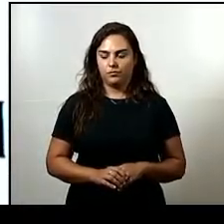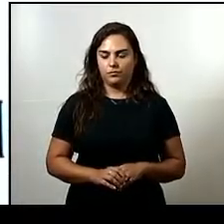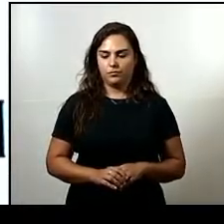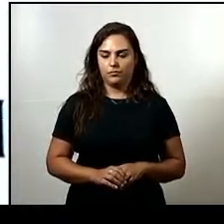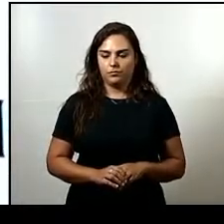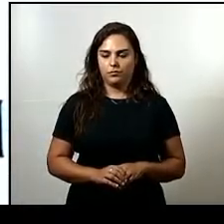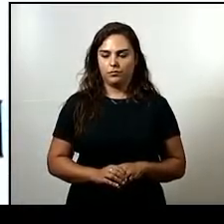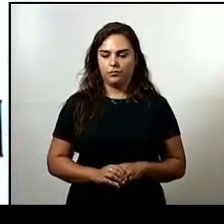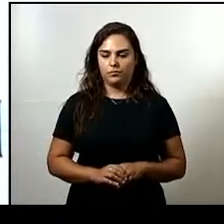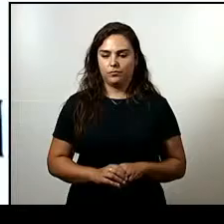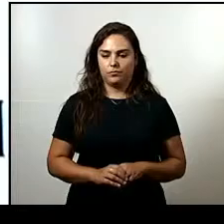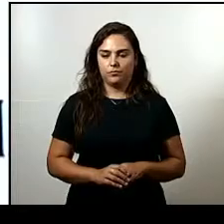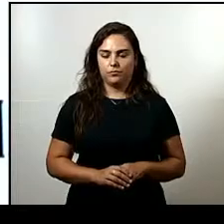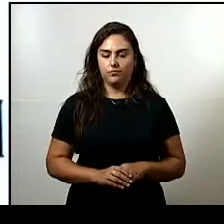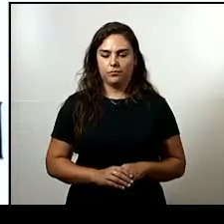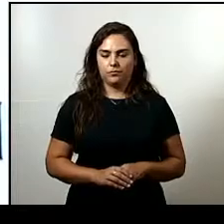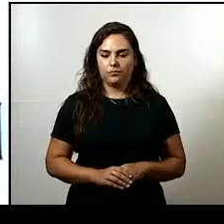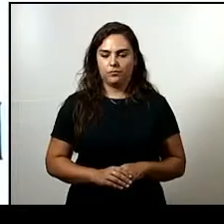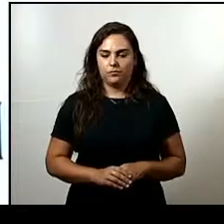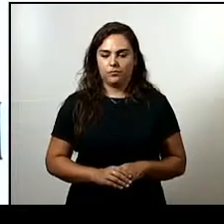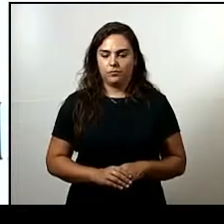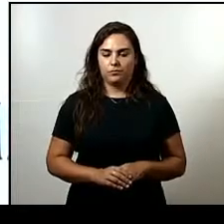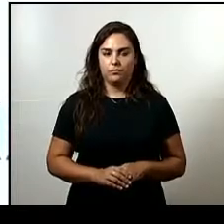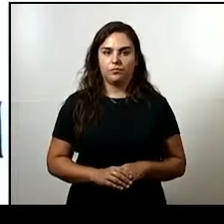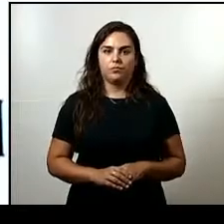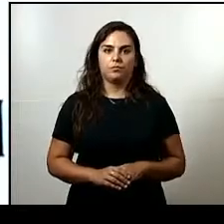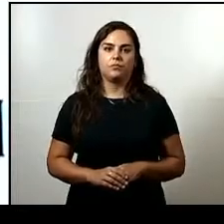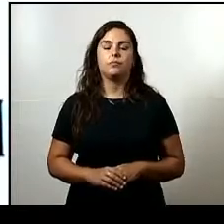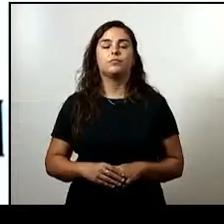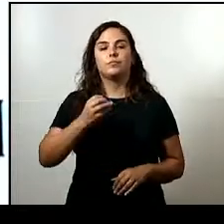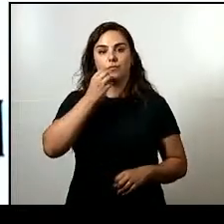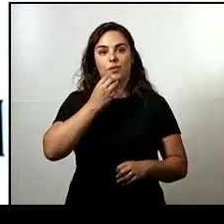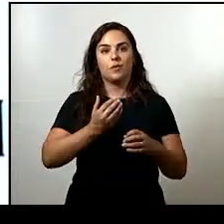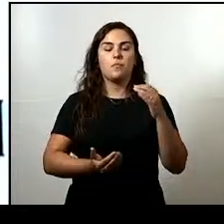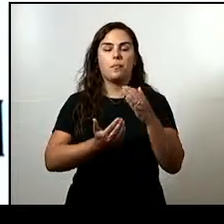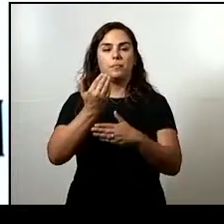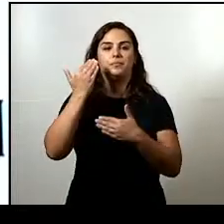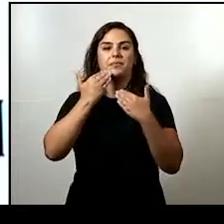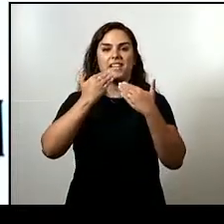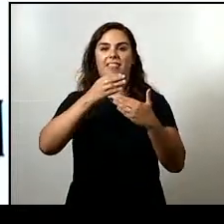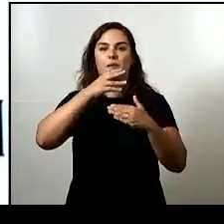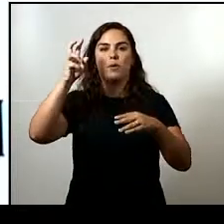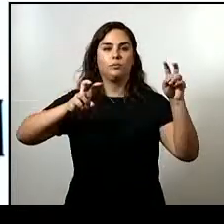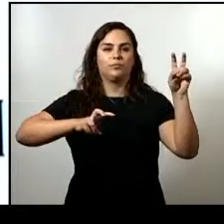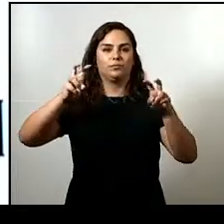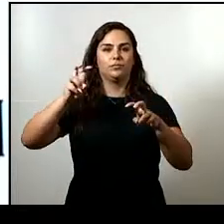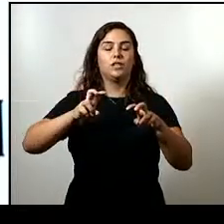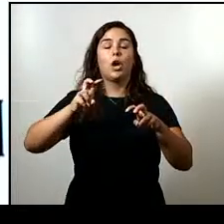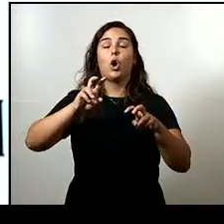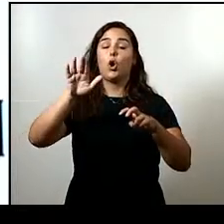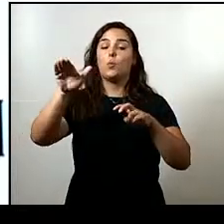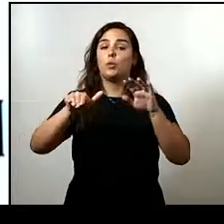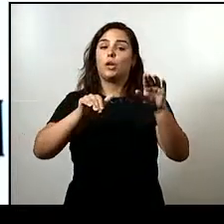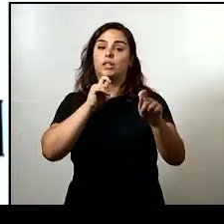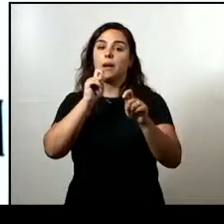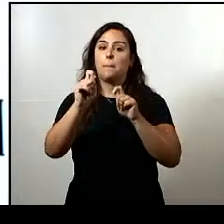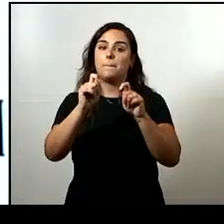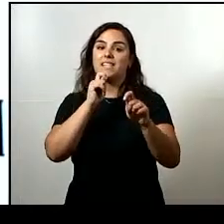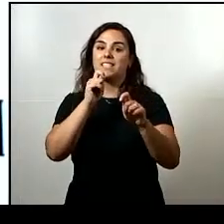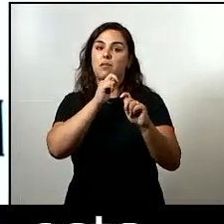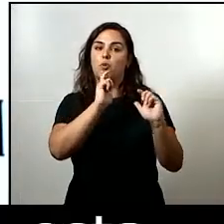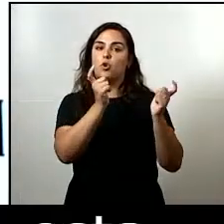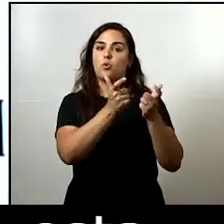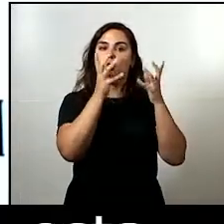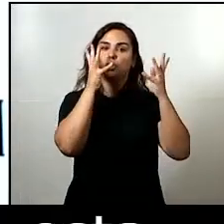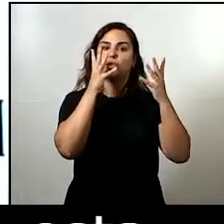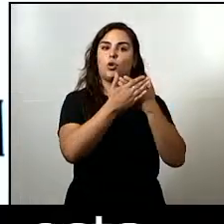Bien. Cuando me digan, ¿sí? Pues buenos días. Gracias por asistir a esta convocatoria de prensa posterior al Consejo